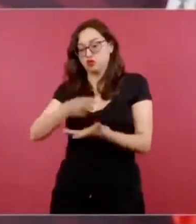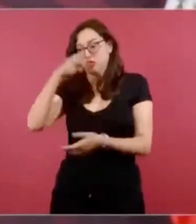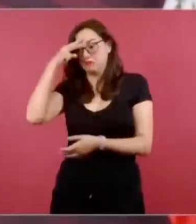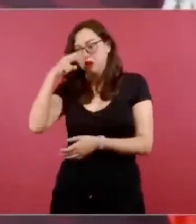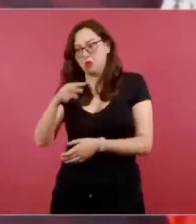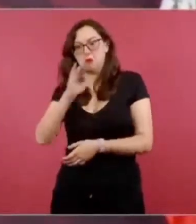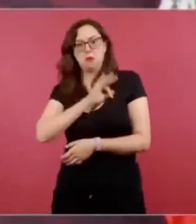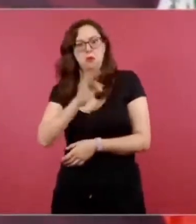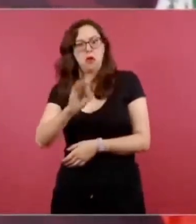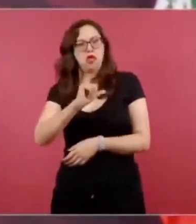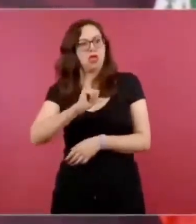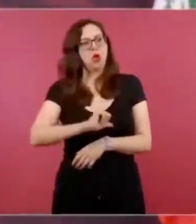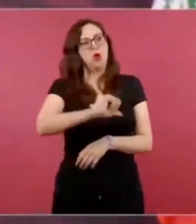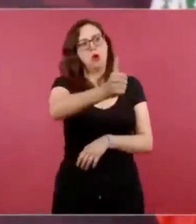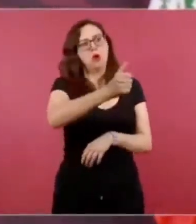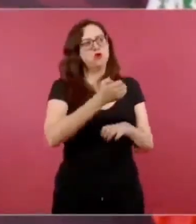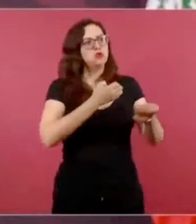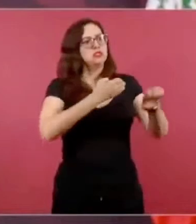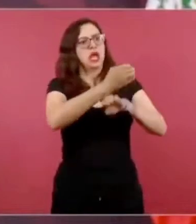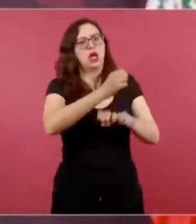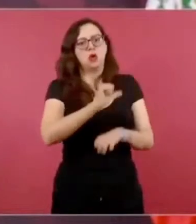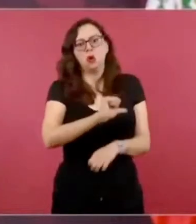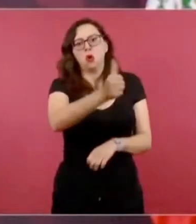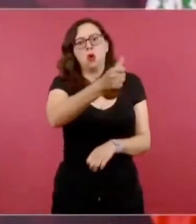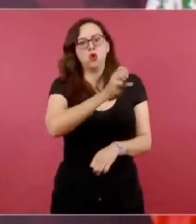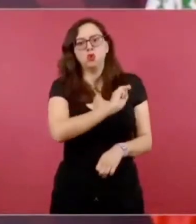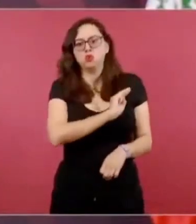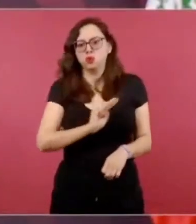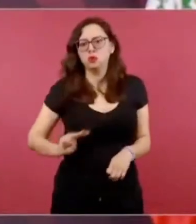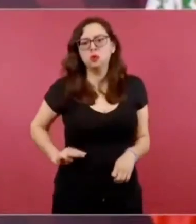municipal de